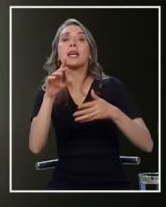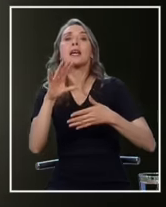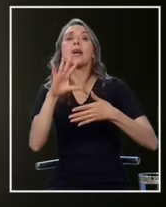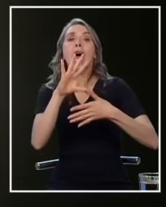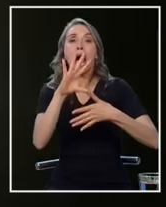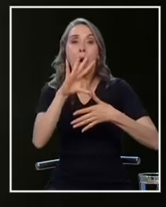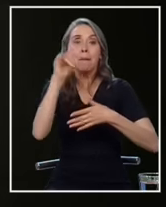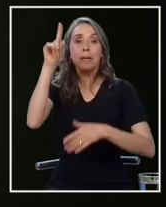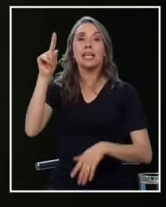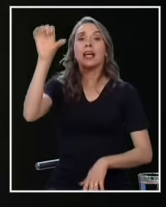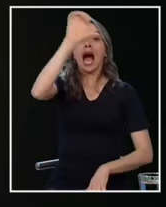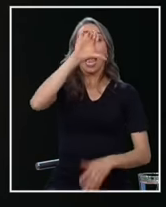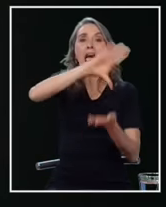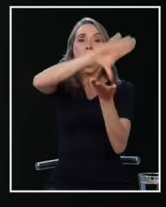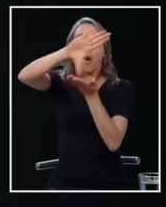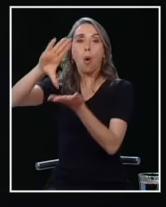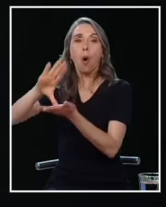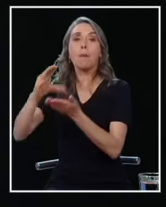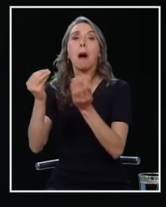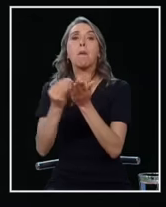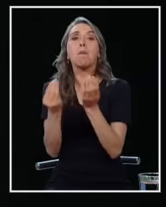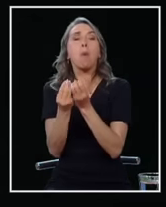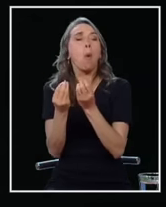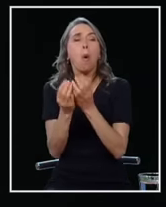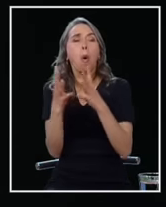en Europa y en gran parte de Asia.